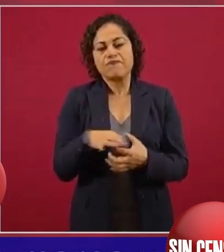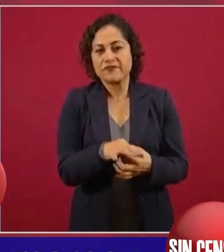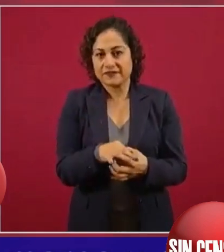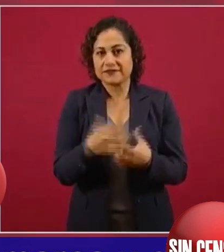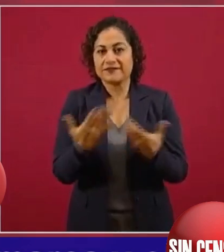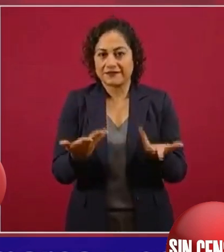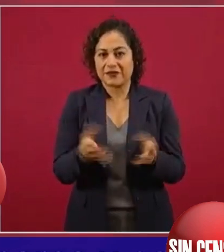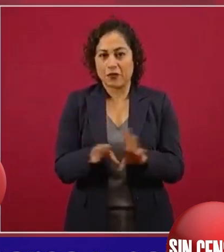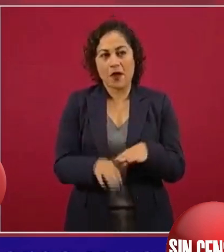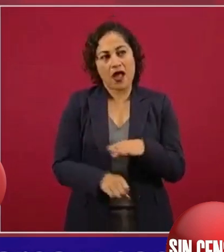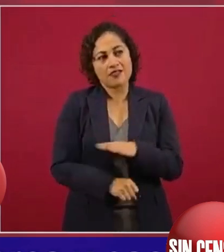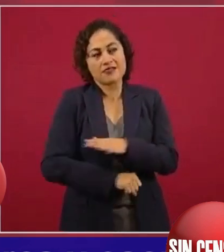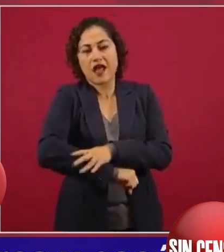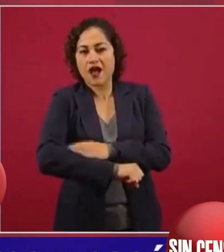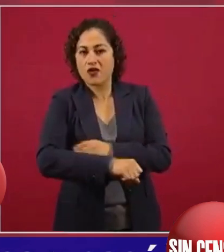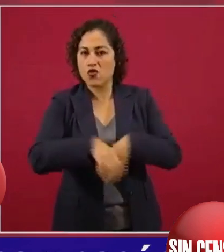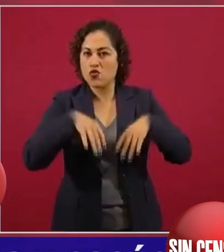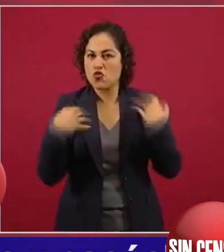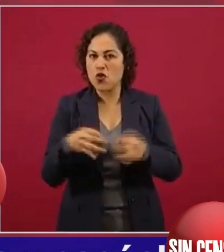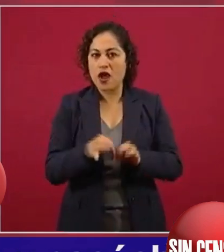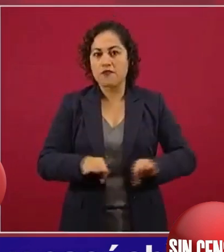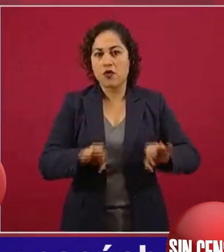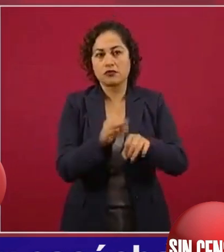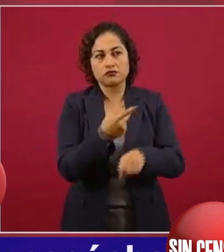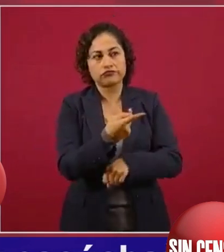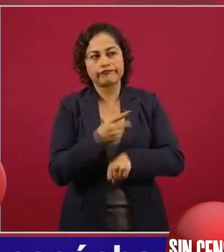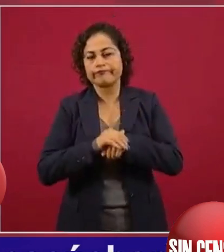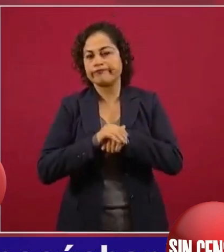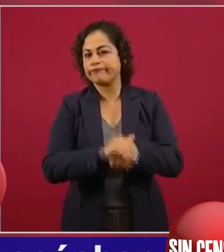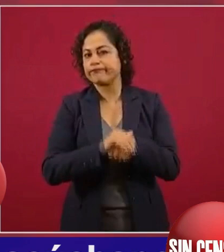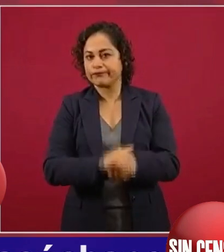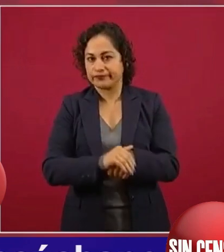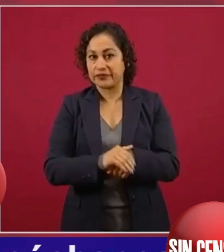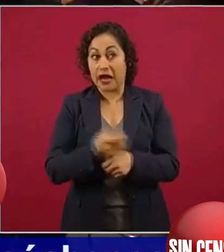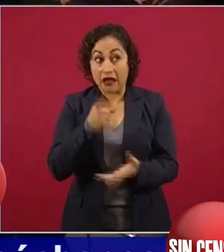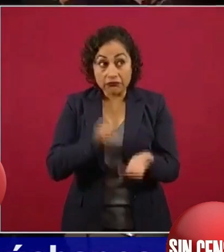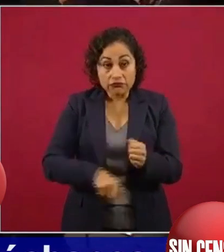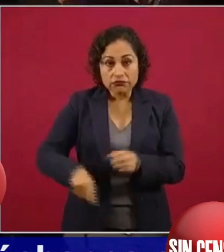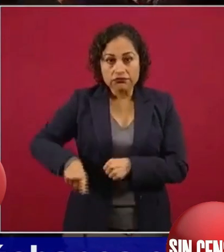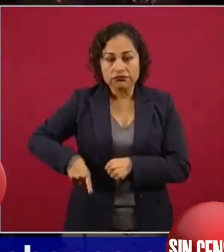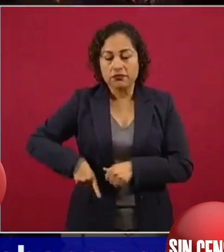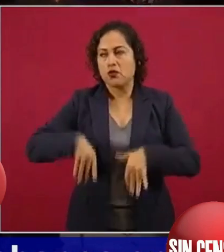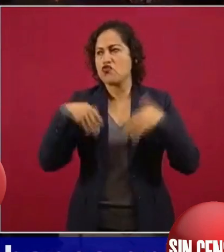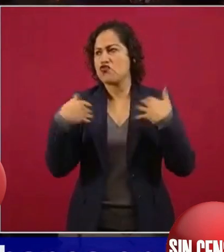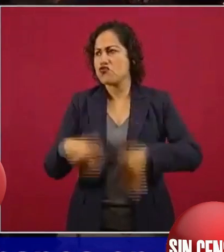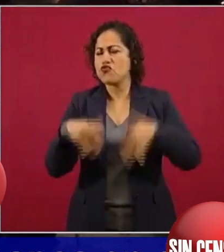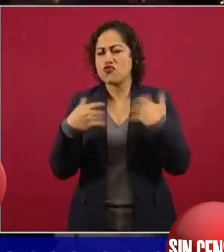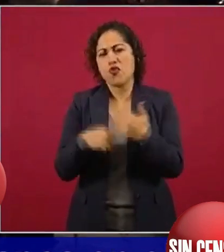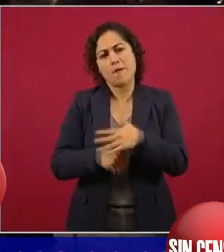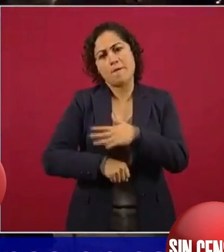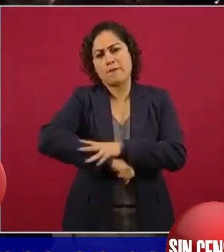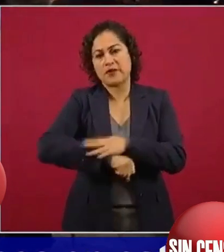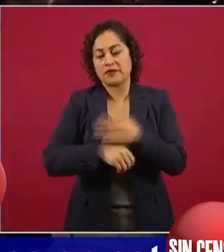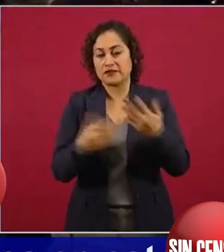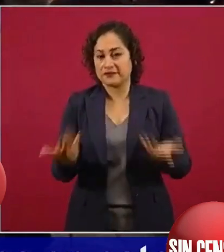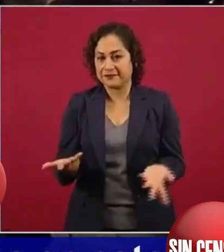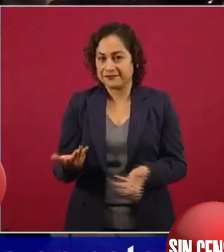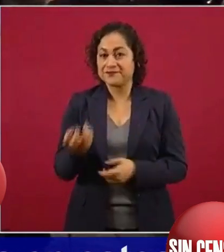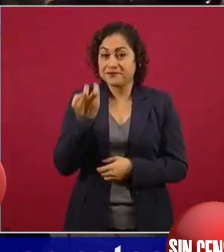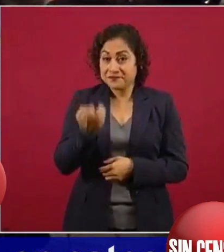una influencia importantísima en el gobierno. Era una manera de pensar y de